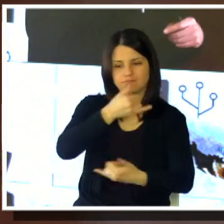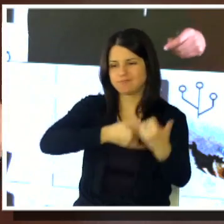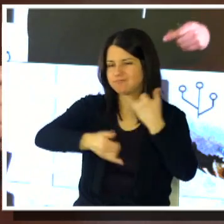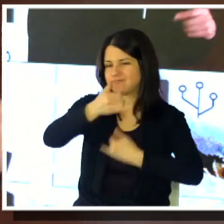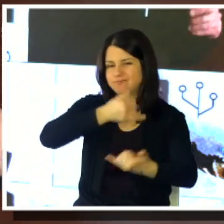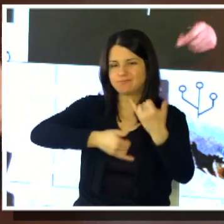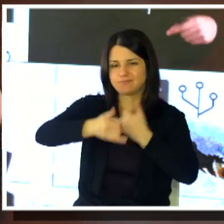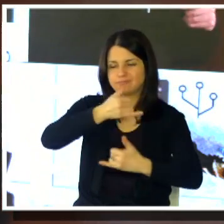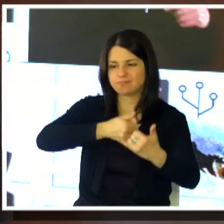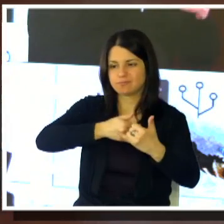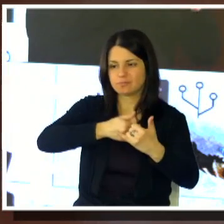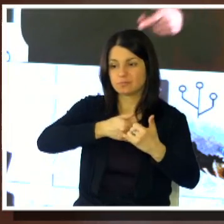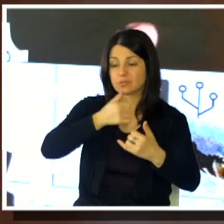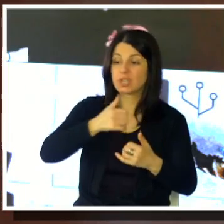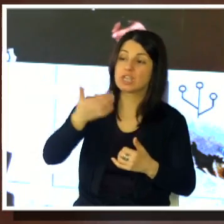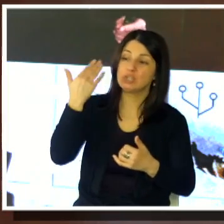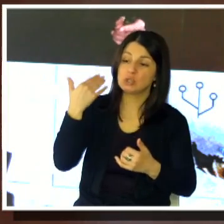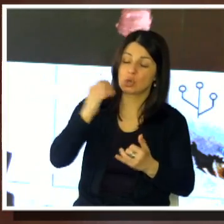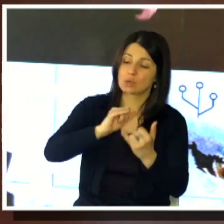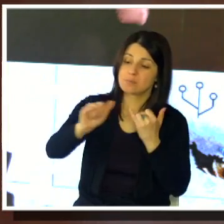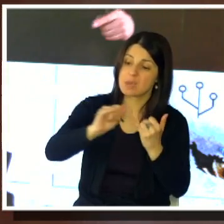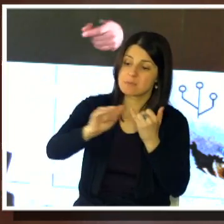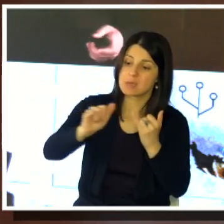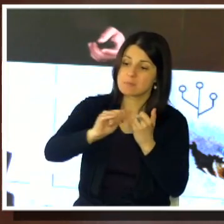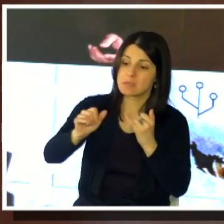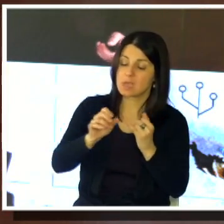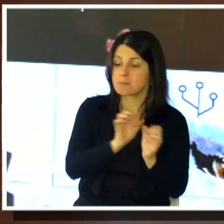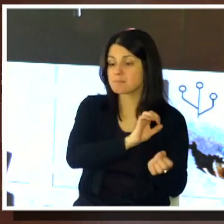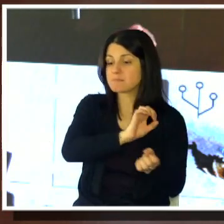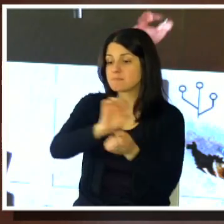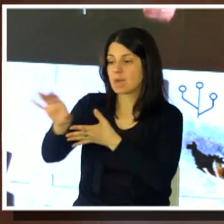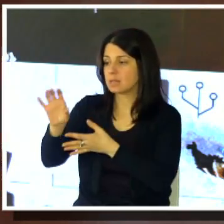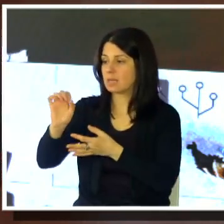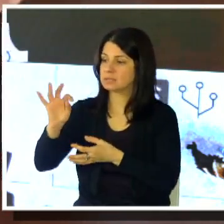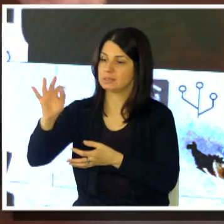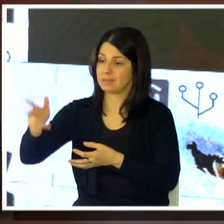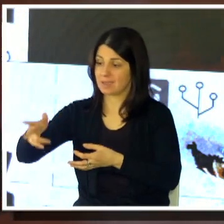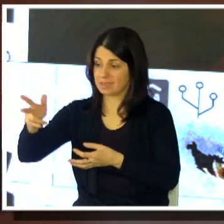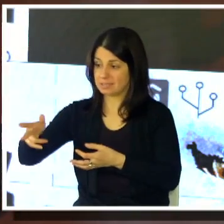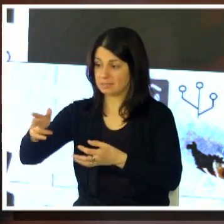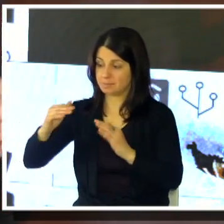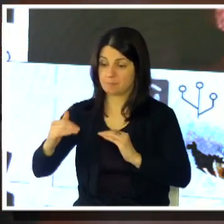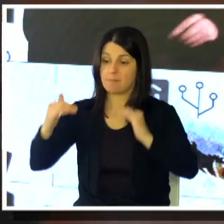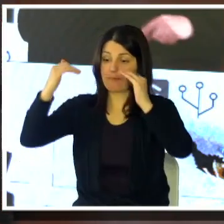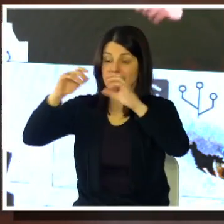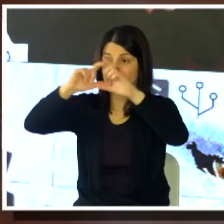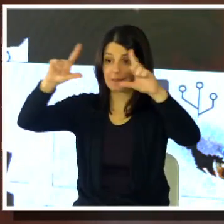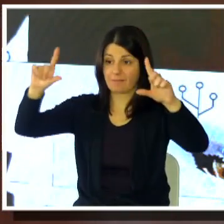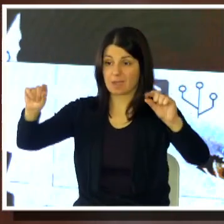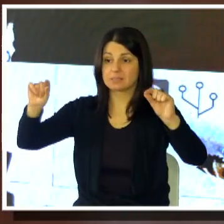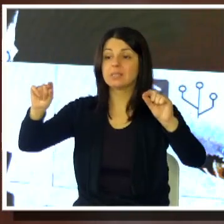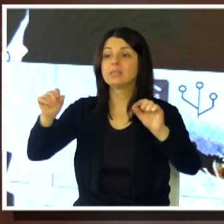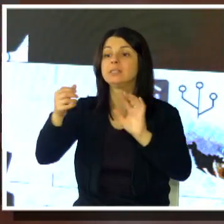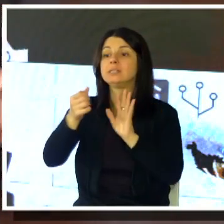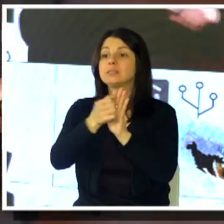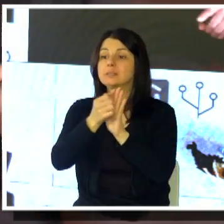y enviada históricamente y lo manda directo al STH. Y en una capa más arriba tenemos lo que son